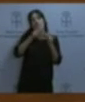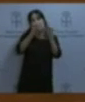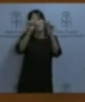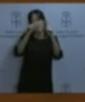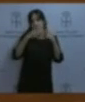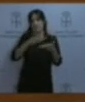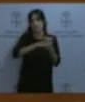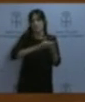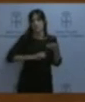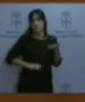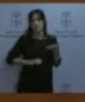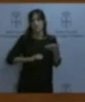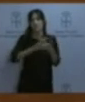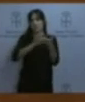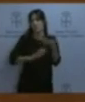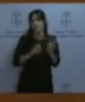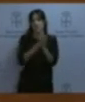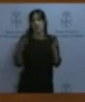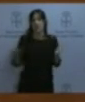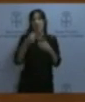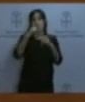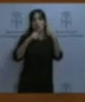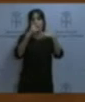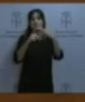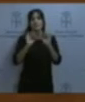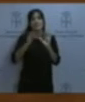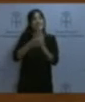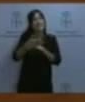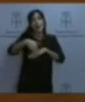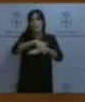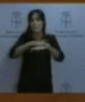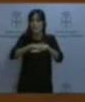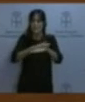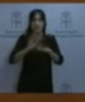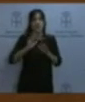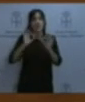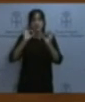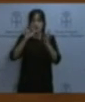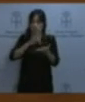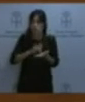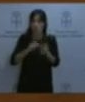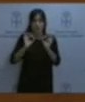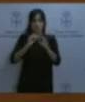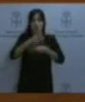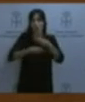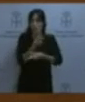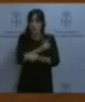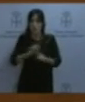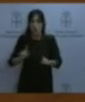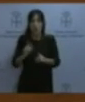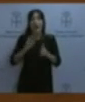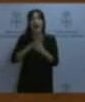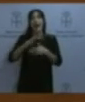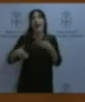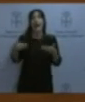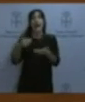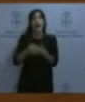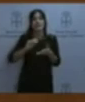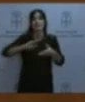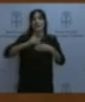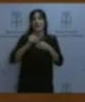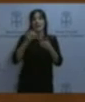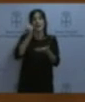urbanísticos es fundamental. Y hasta que no se haga esto y hasta que no se actualice el registro general, hasta que no tengamos el IPCA en